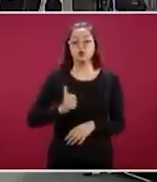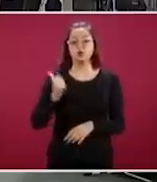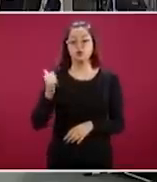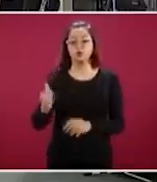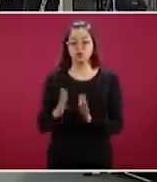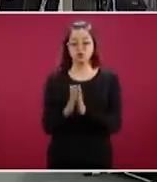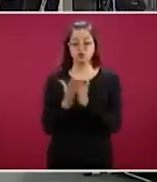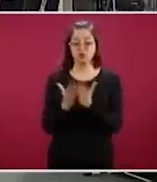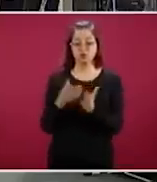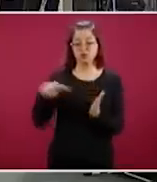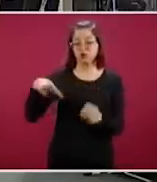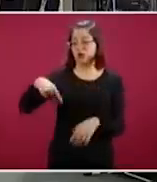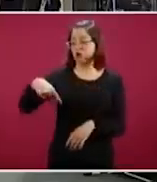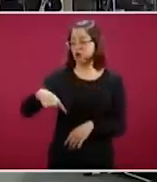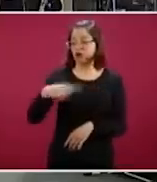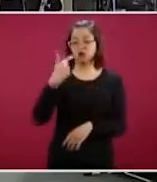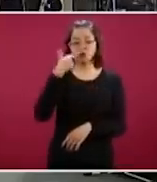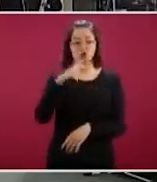mención al libro aquí,